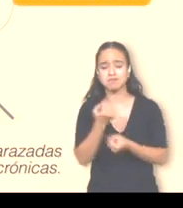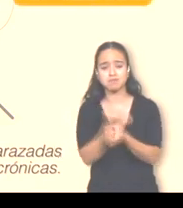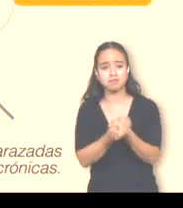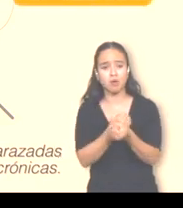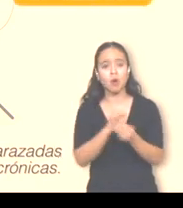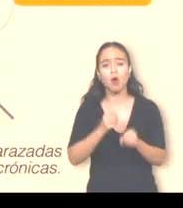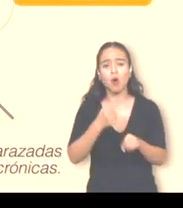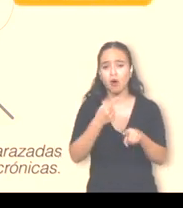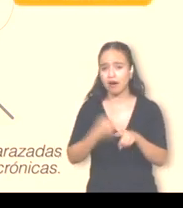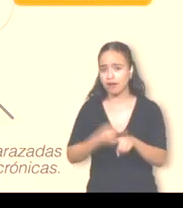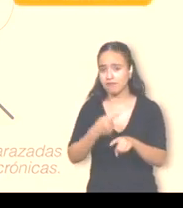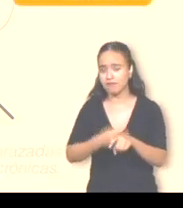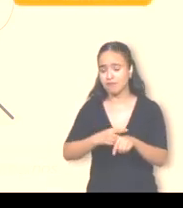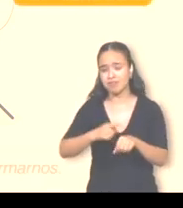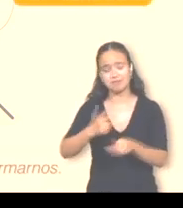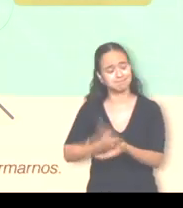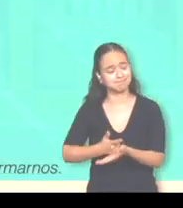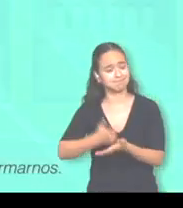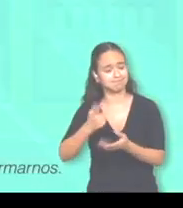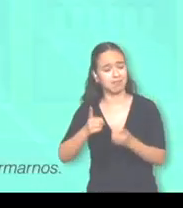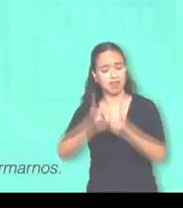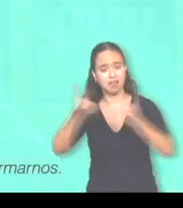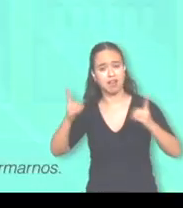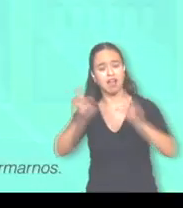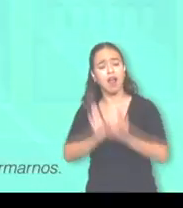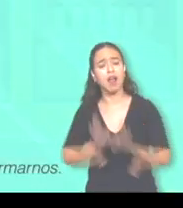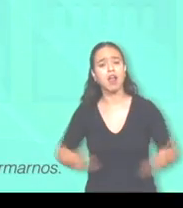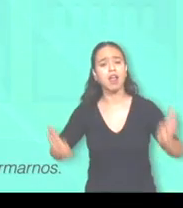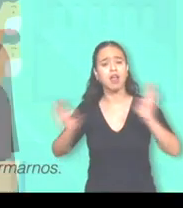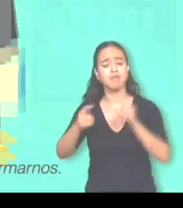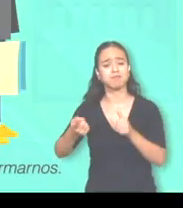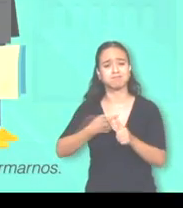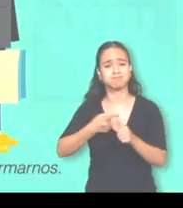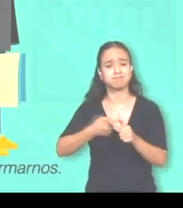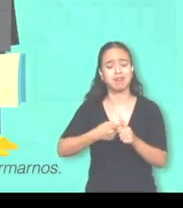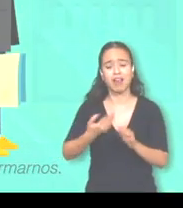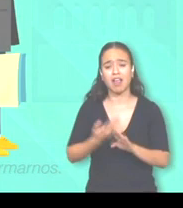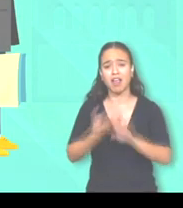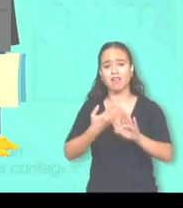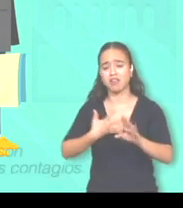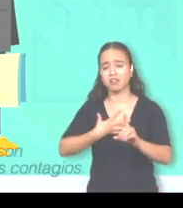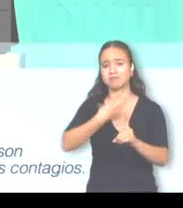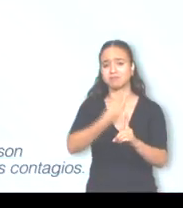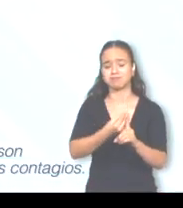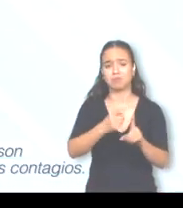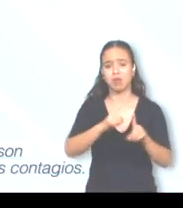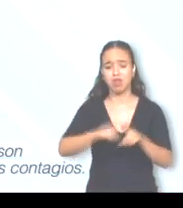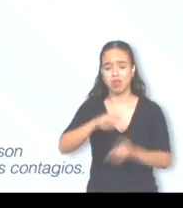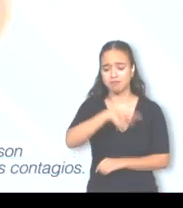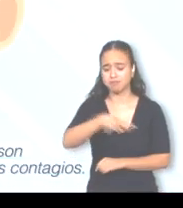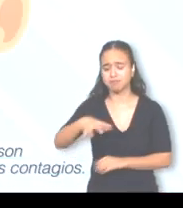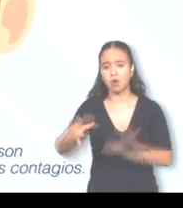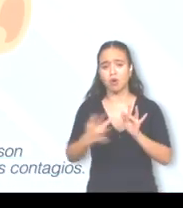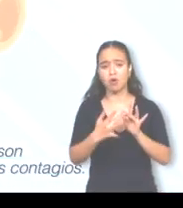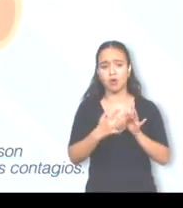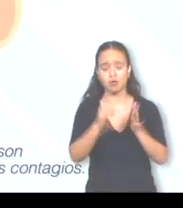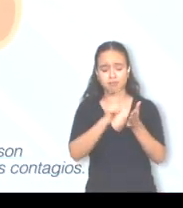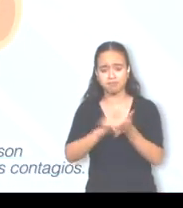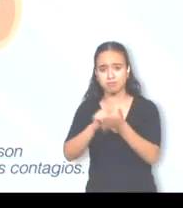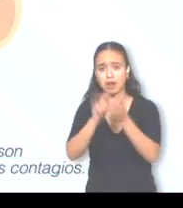y personas con diabetes o enfermedades crónicas. La sana distancia es esencial para no enfermarnos. Los filtros de